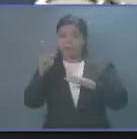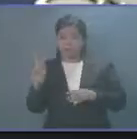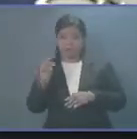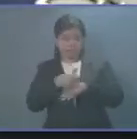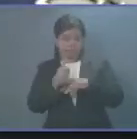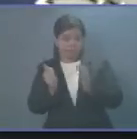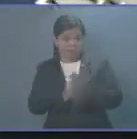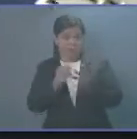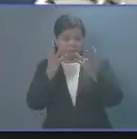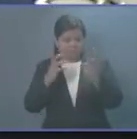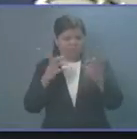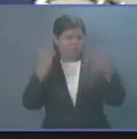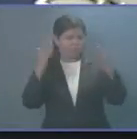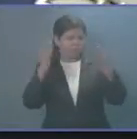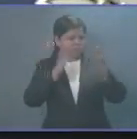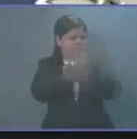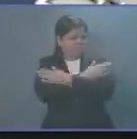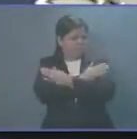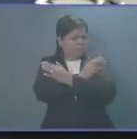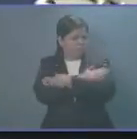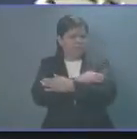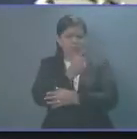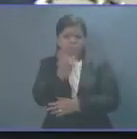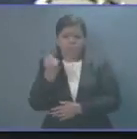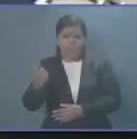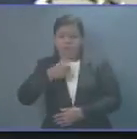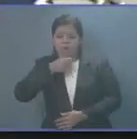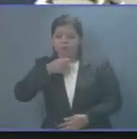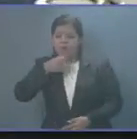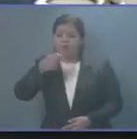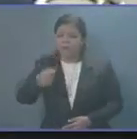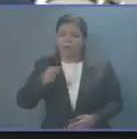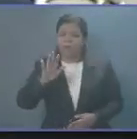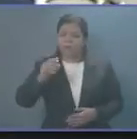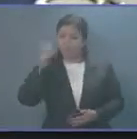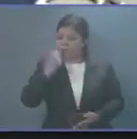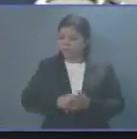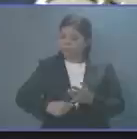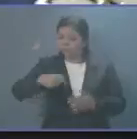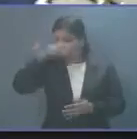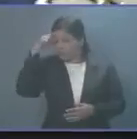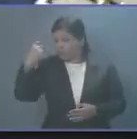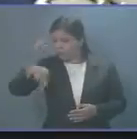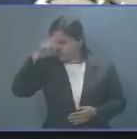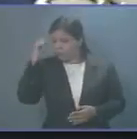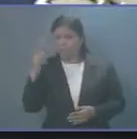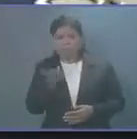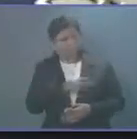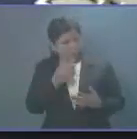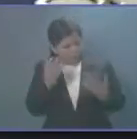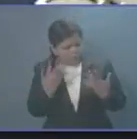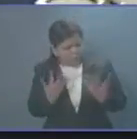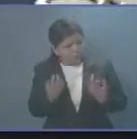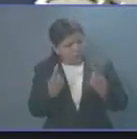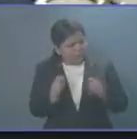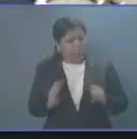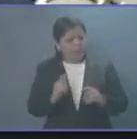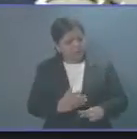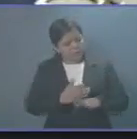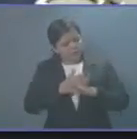vez que felicitamos a los periodistas por su importantísima labor, hagamos todo el esfuerzo para